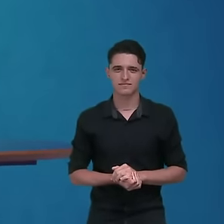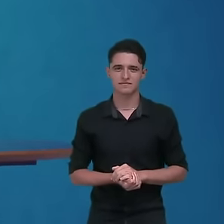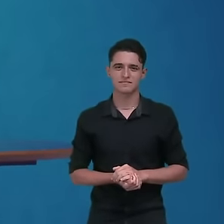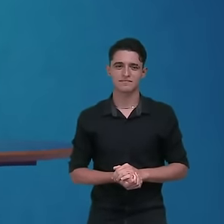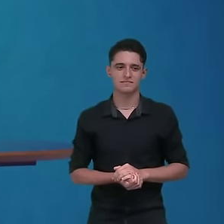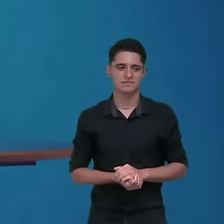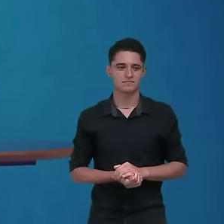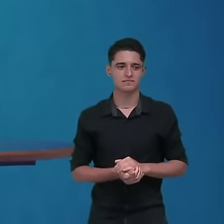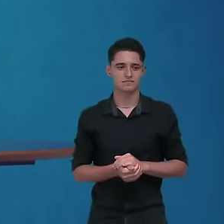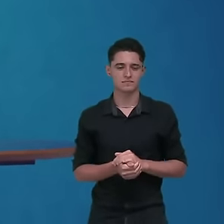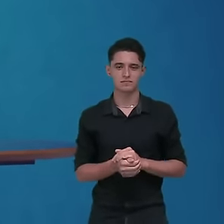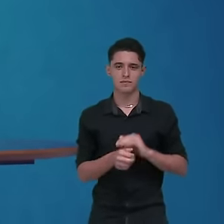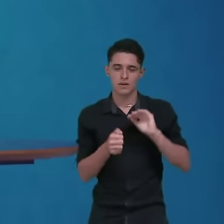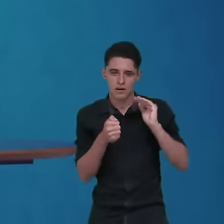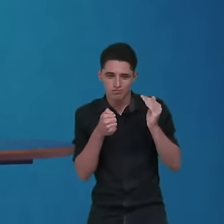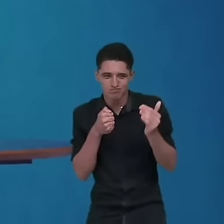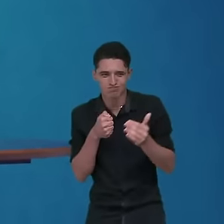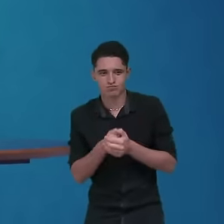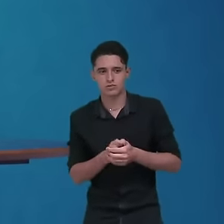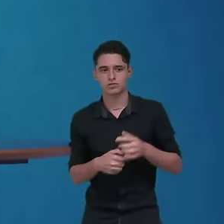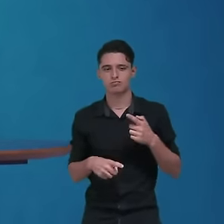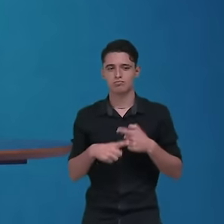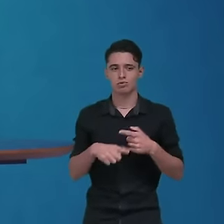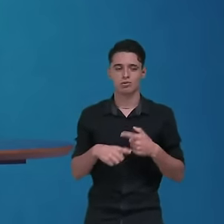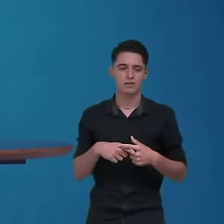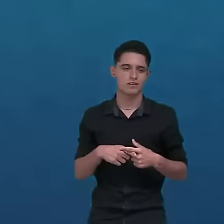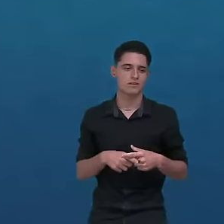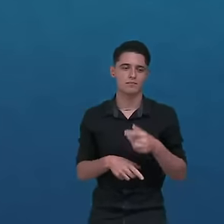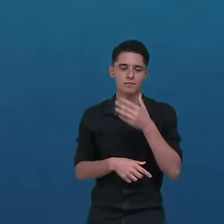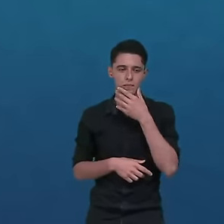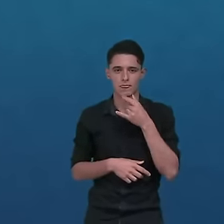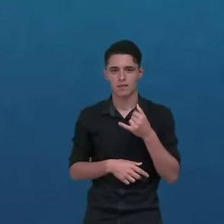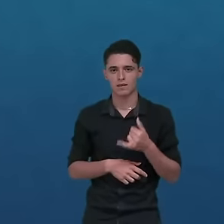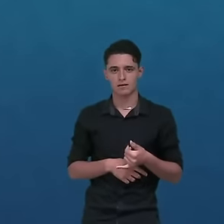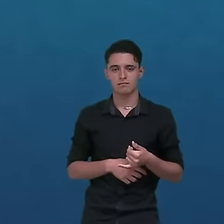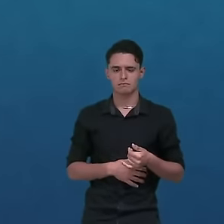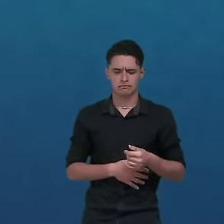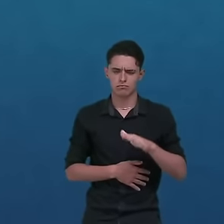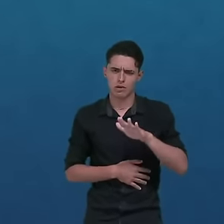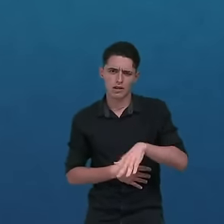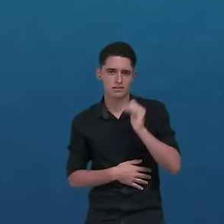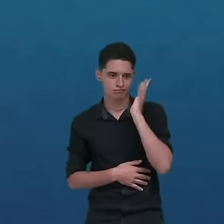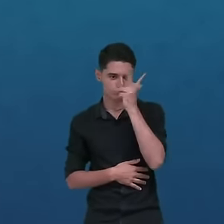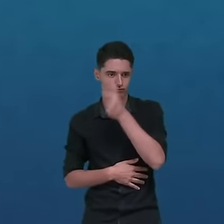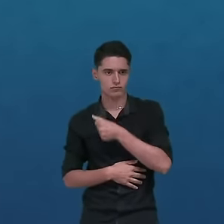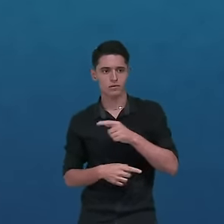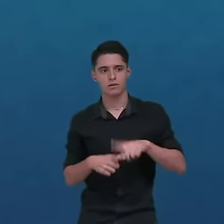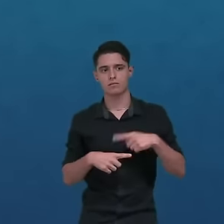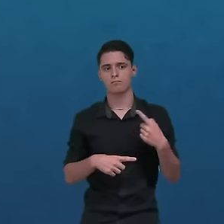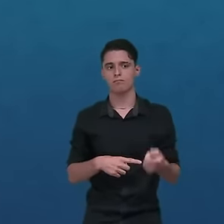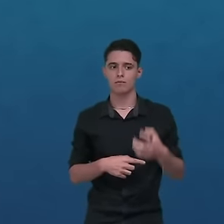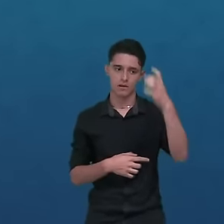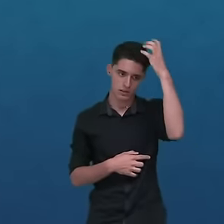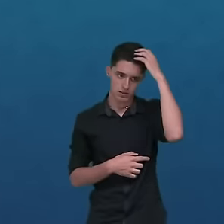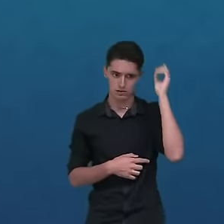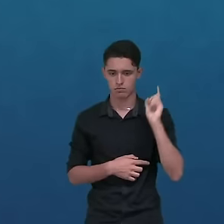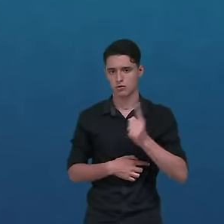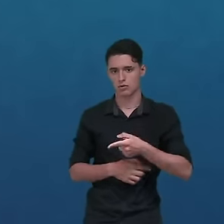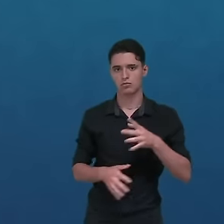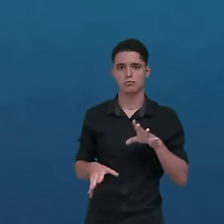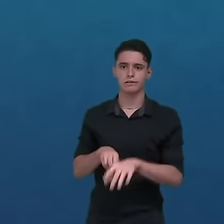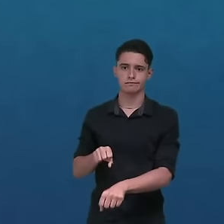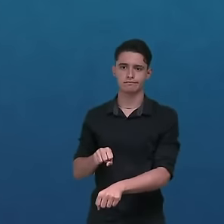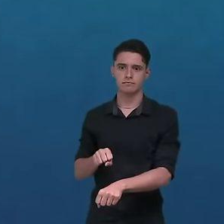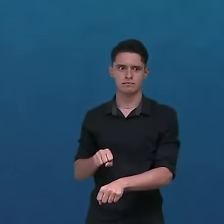menino formoso y no temieron un mandamiento del rey. Por la fe Moisés, siendo ya grande,